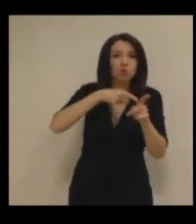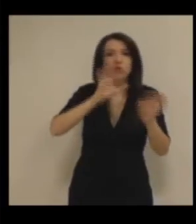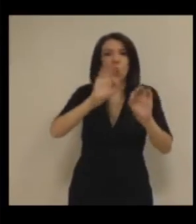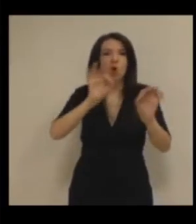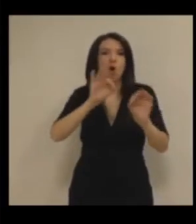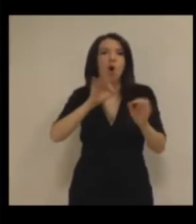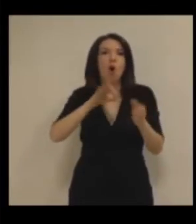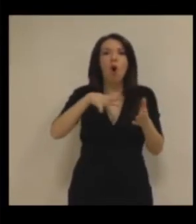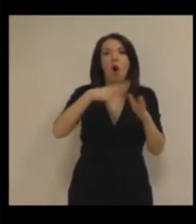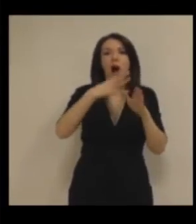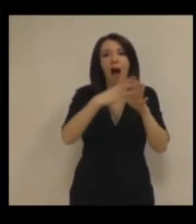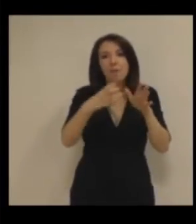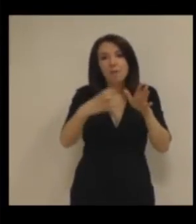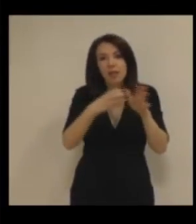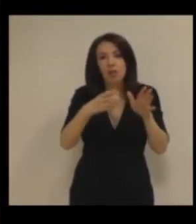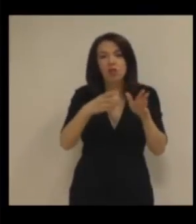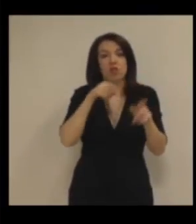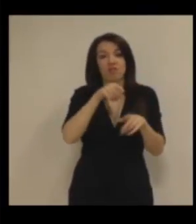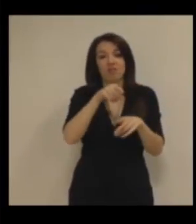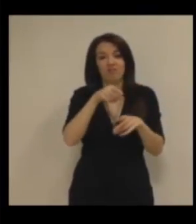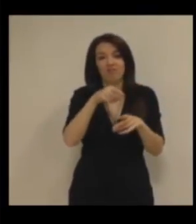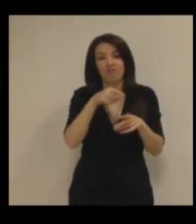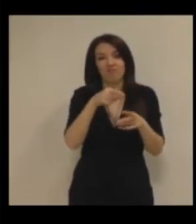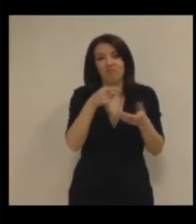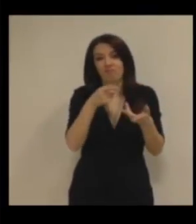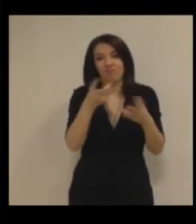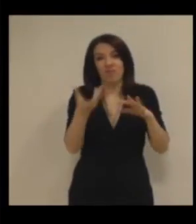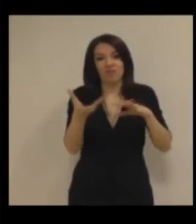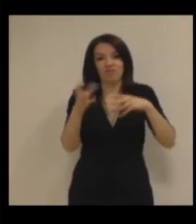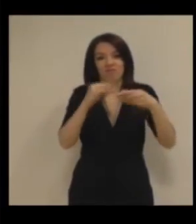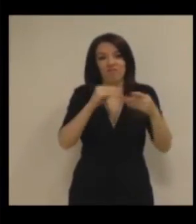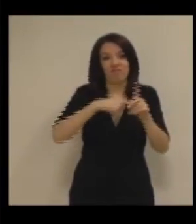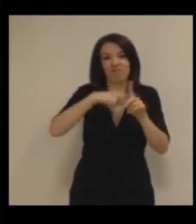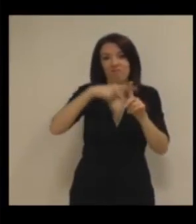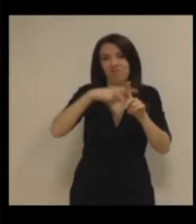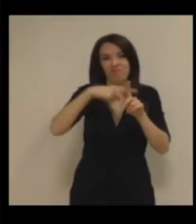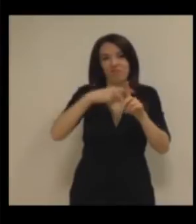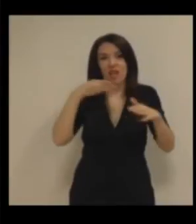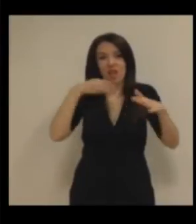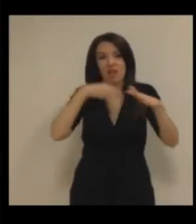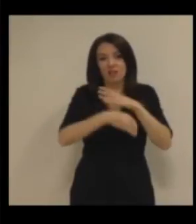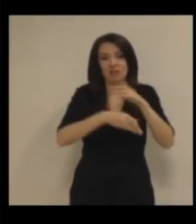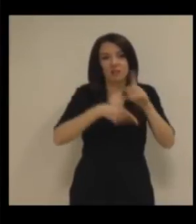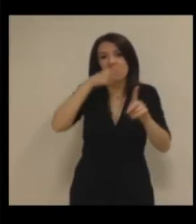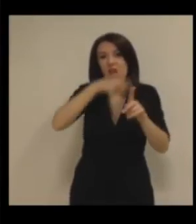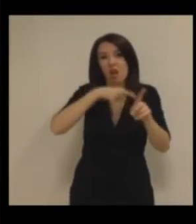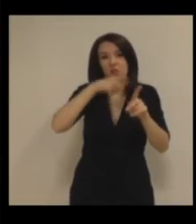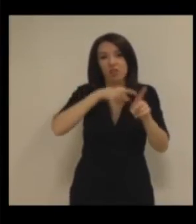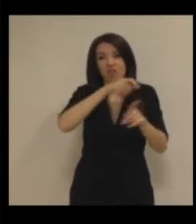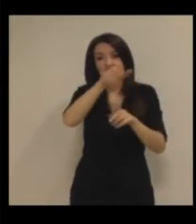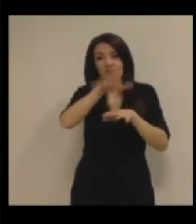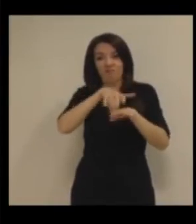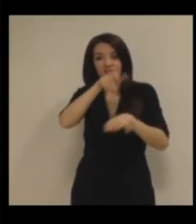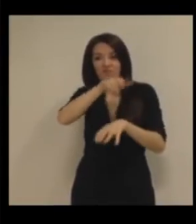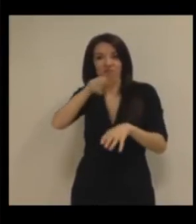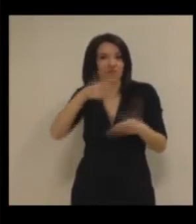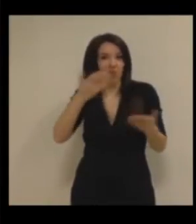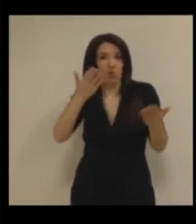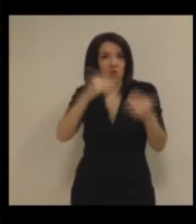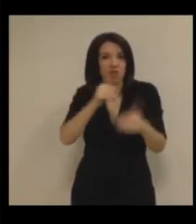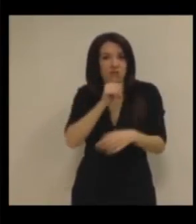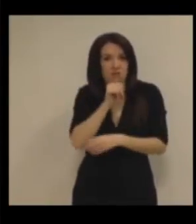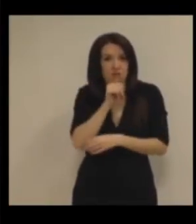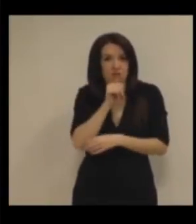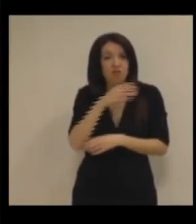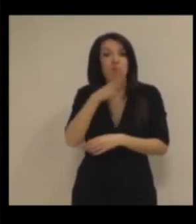aplicaciones o de estos procesos todavía carecen de los adecuados niveles de accesibilidad y usabilidad para muchos ciudadanos. De ahí